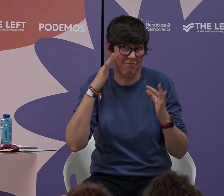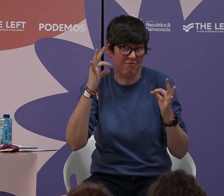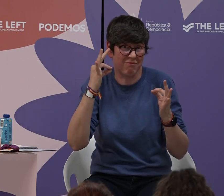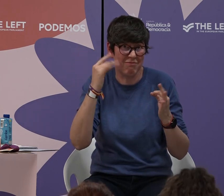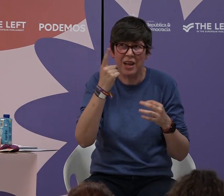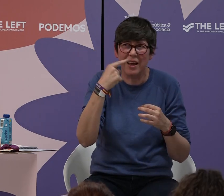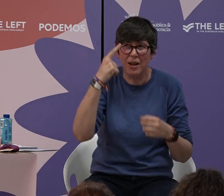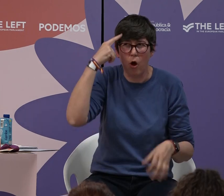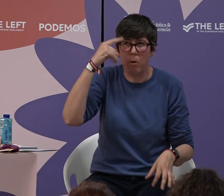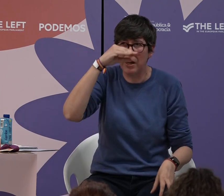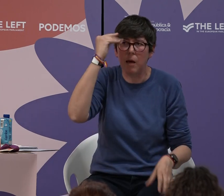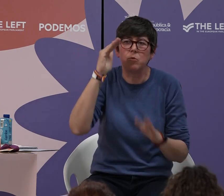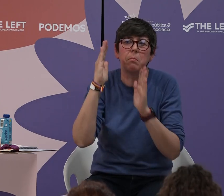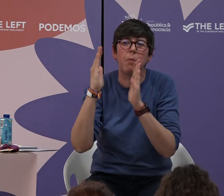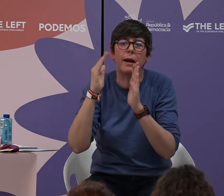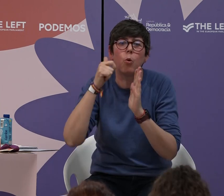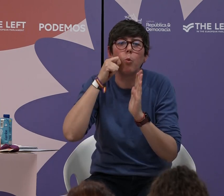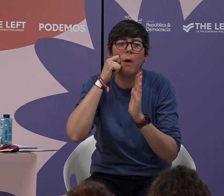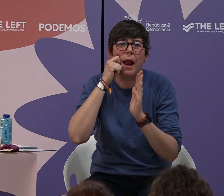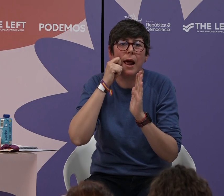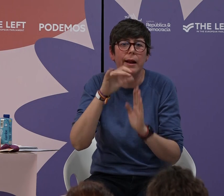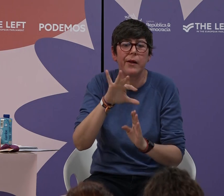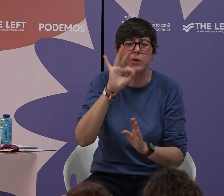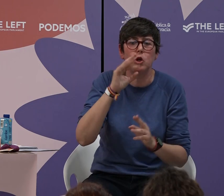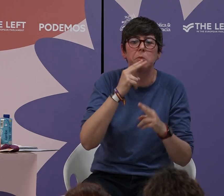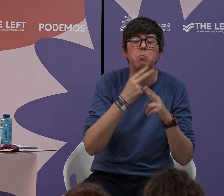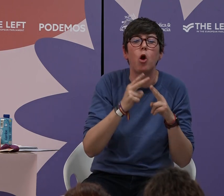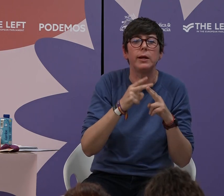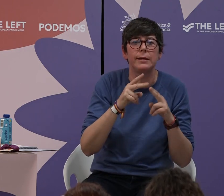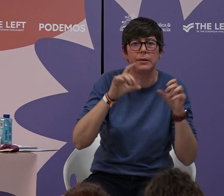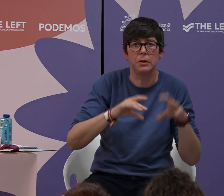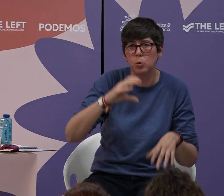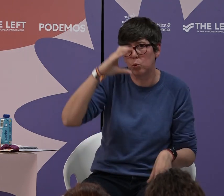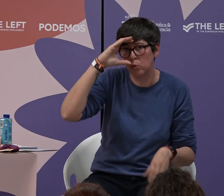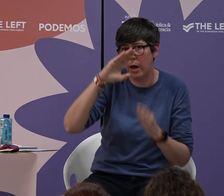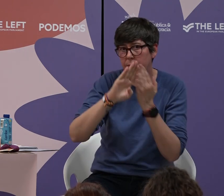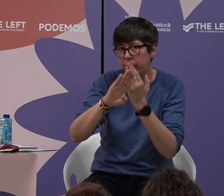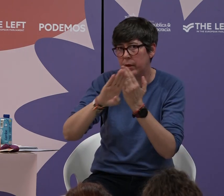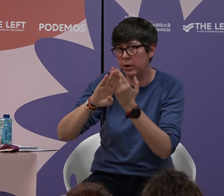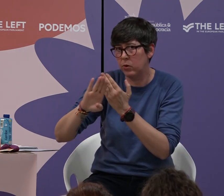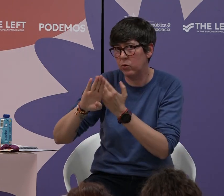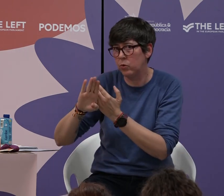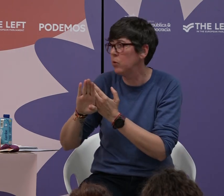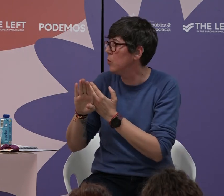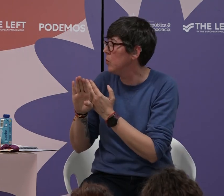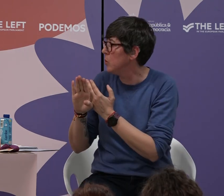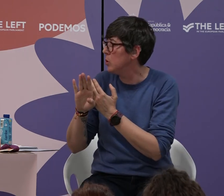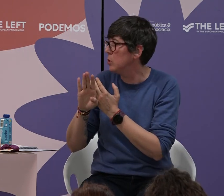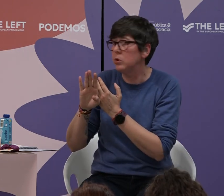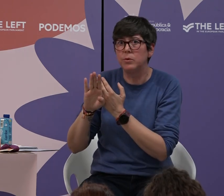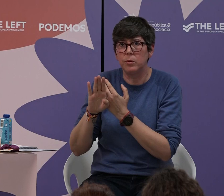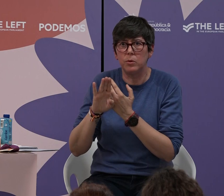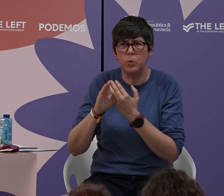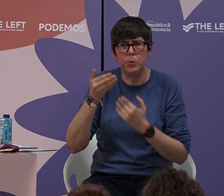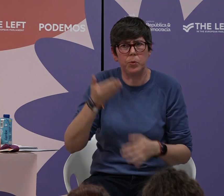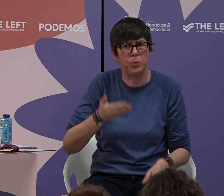los vecinos que viven por allá evidentemente no podemos olvidar la parte humana que tiene las decisiones políticas sin escuchar